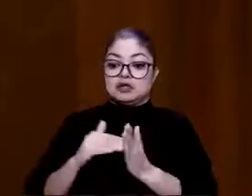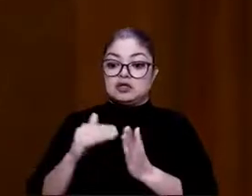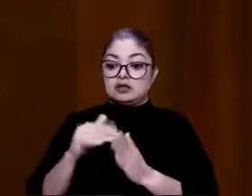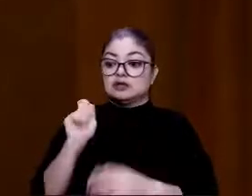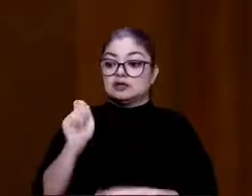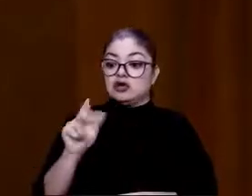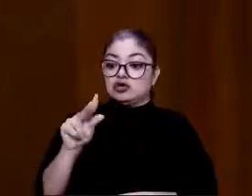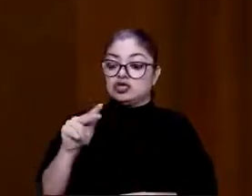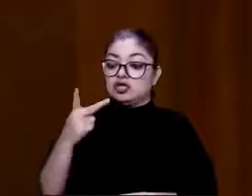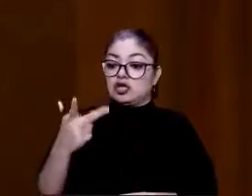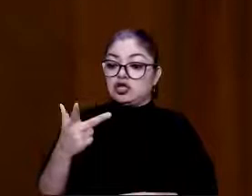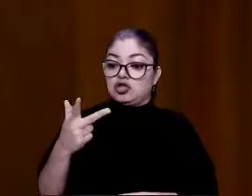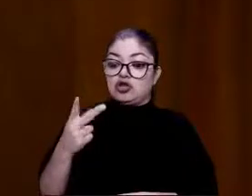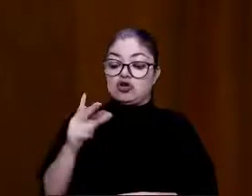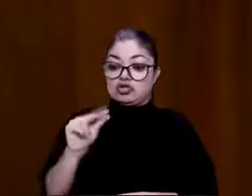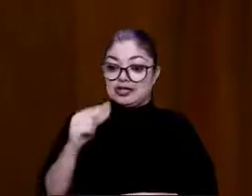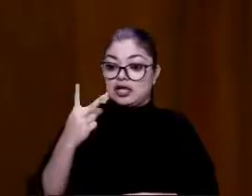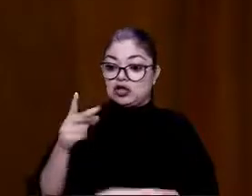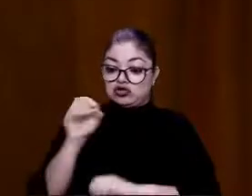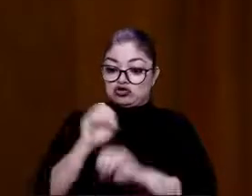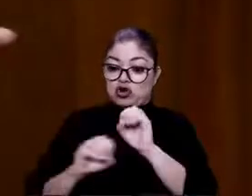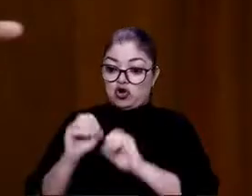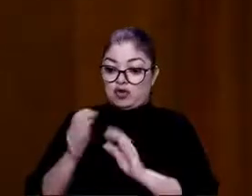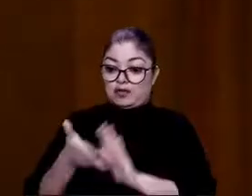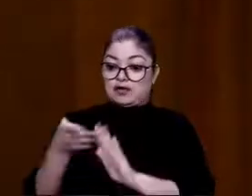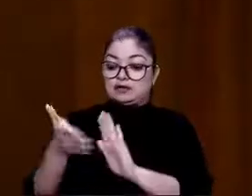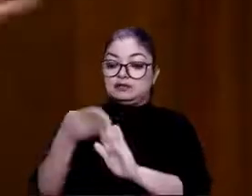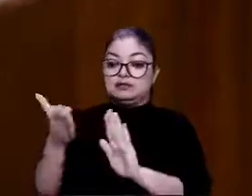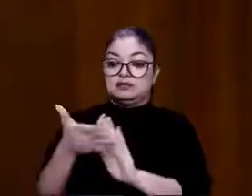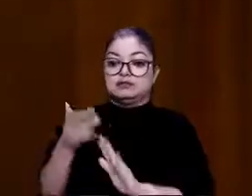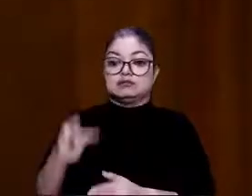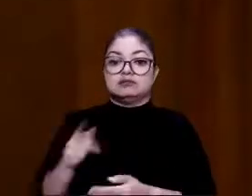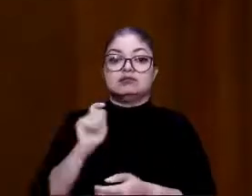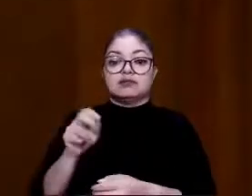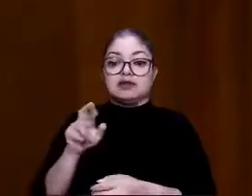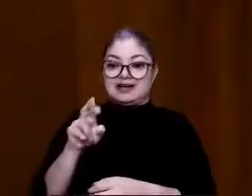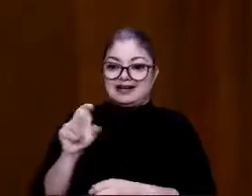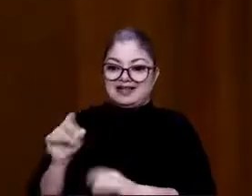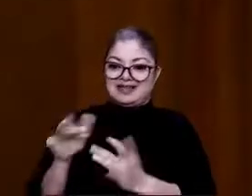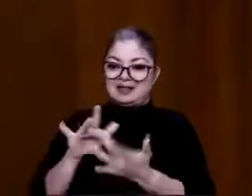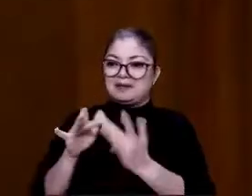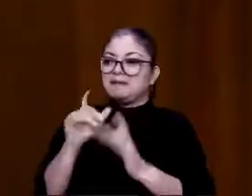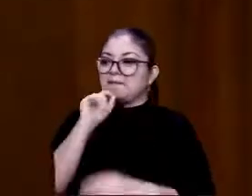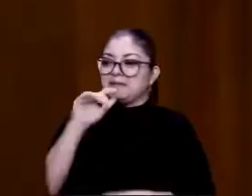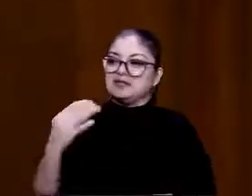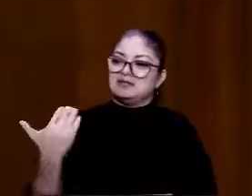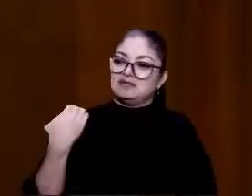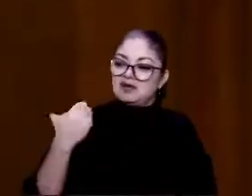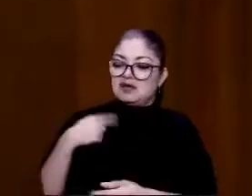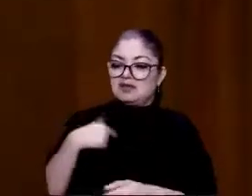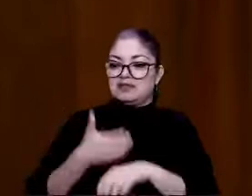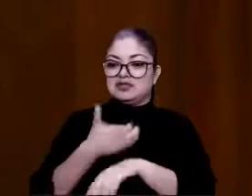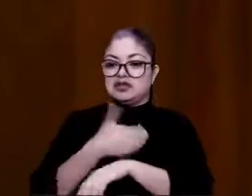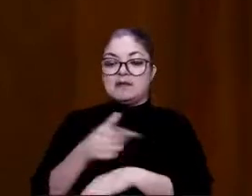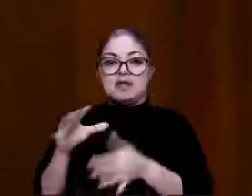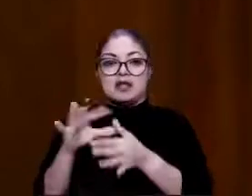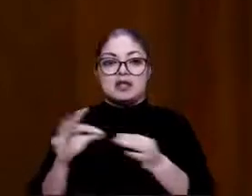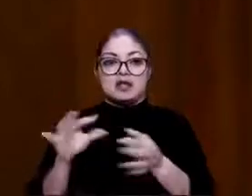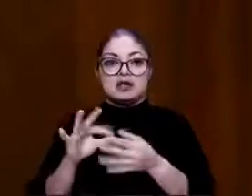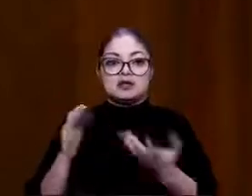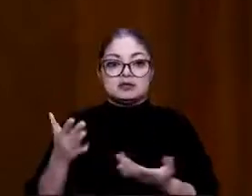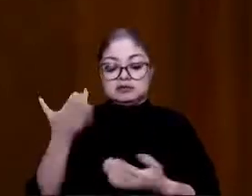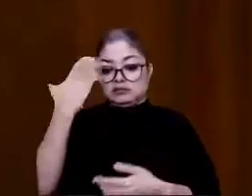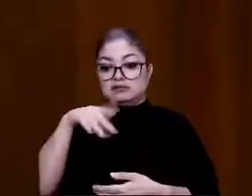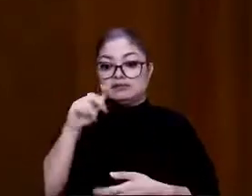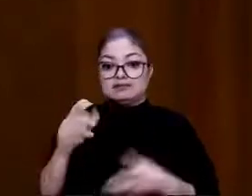obras. El mantenimiento de la red estatal se basa en acciones o programas que lo dijeron mis compañeros y ustedes conocen: el esquema de